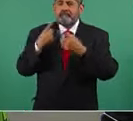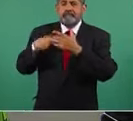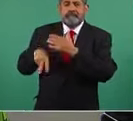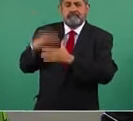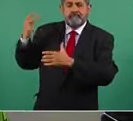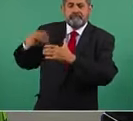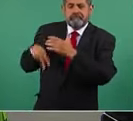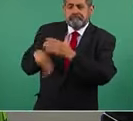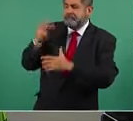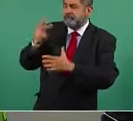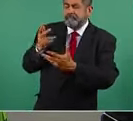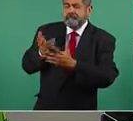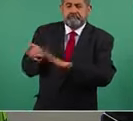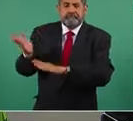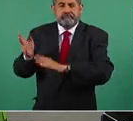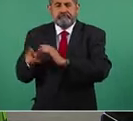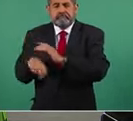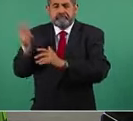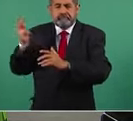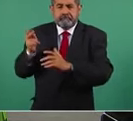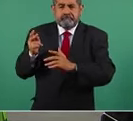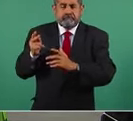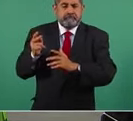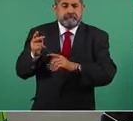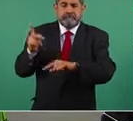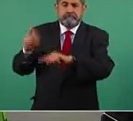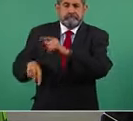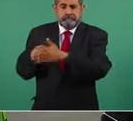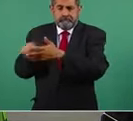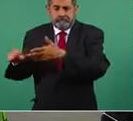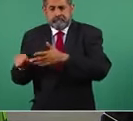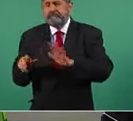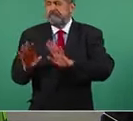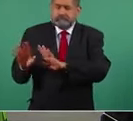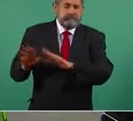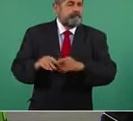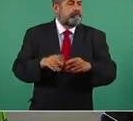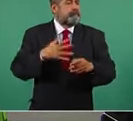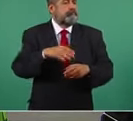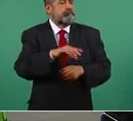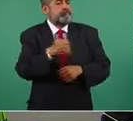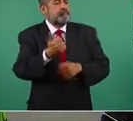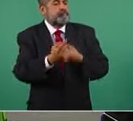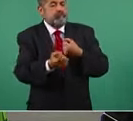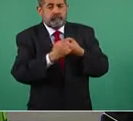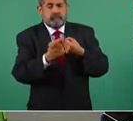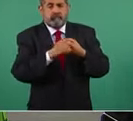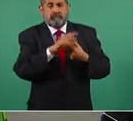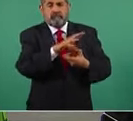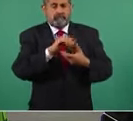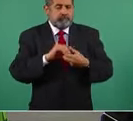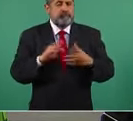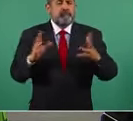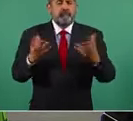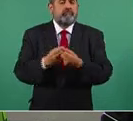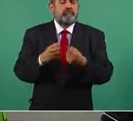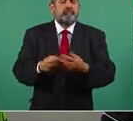van originando por personal que va causando baja de la Guardia Nacional. Y tenemos hasta la fecha